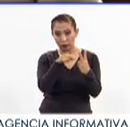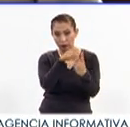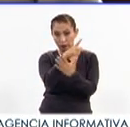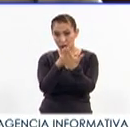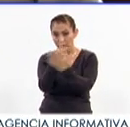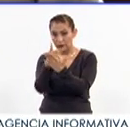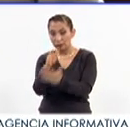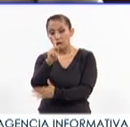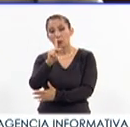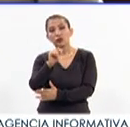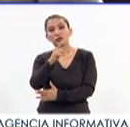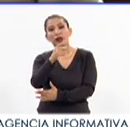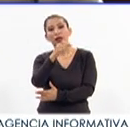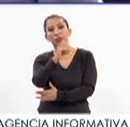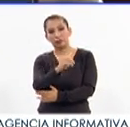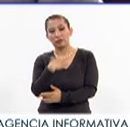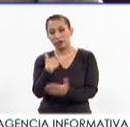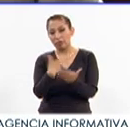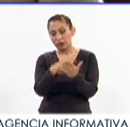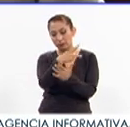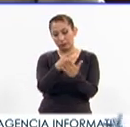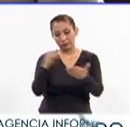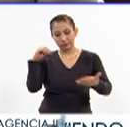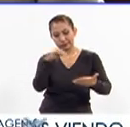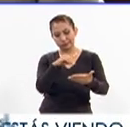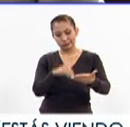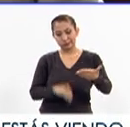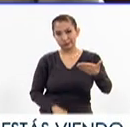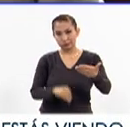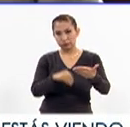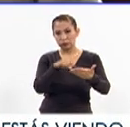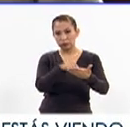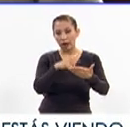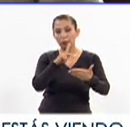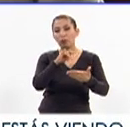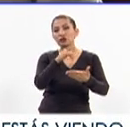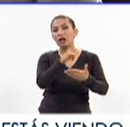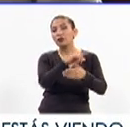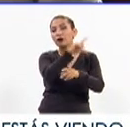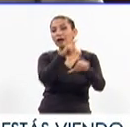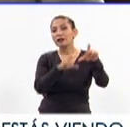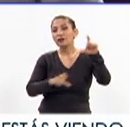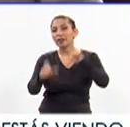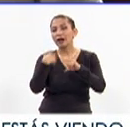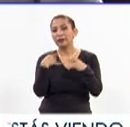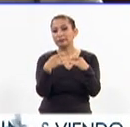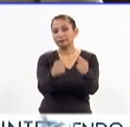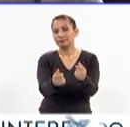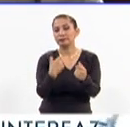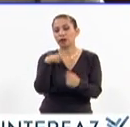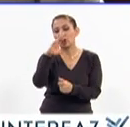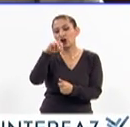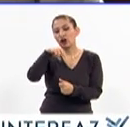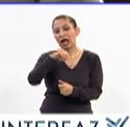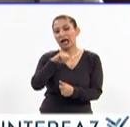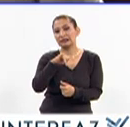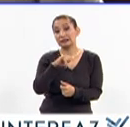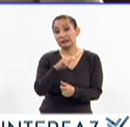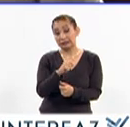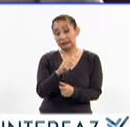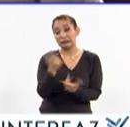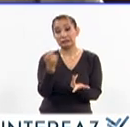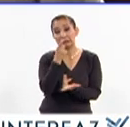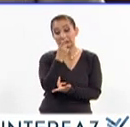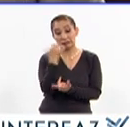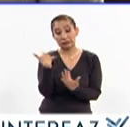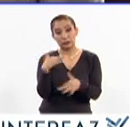programas de posgrado que están dentro del programa de posgrados nacionales de calidad del CONACYT, lo cual nos